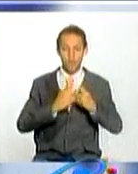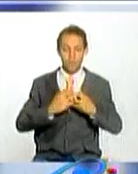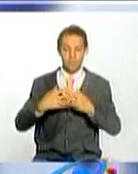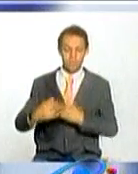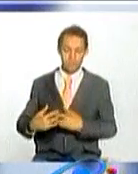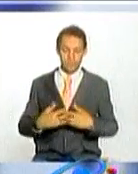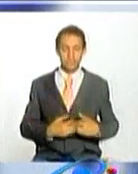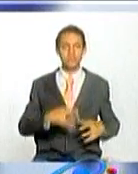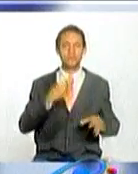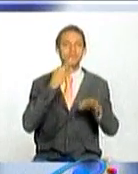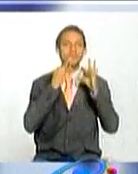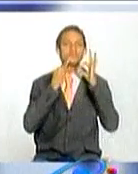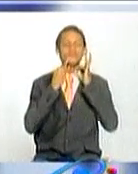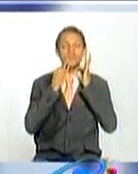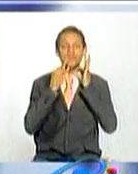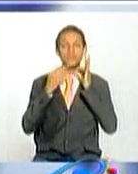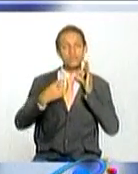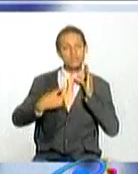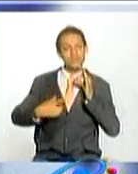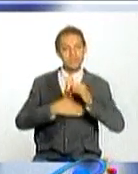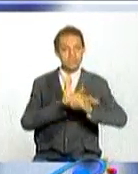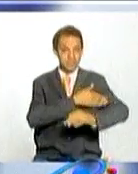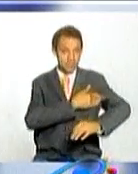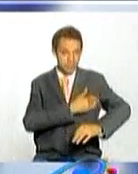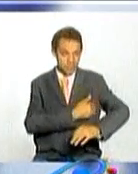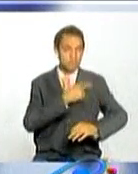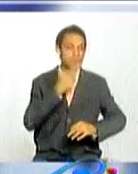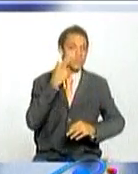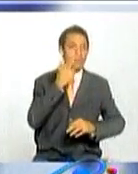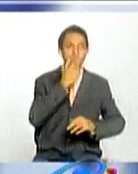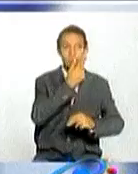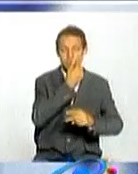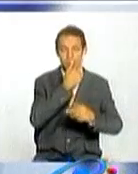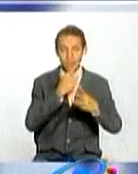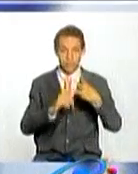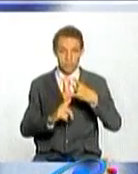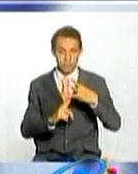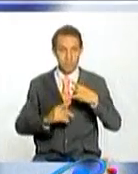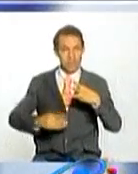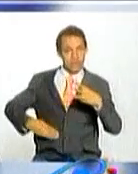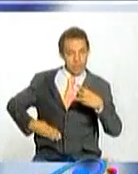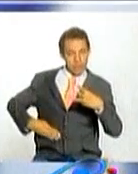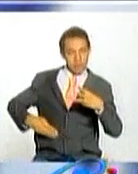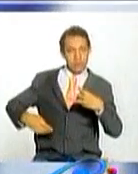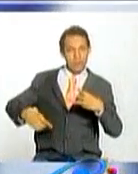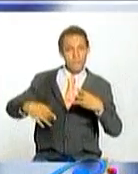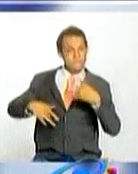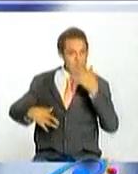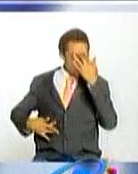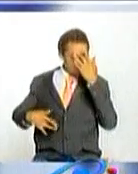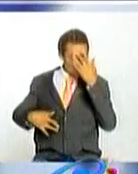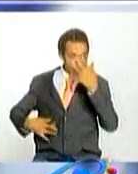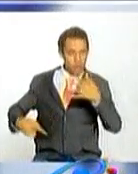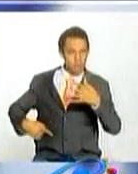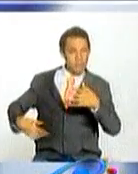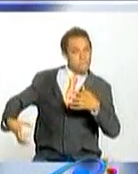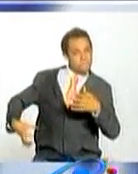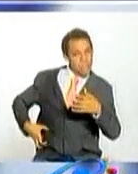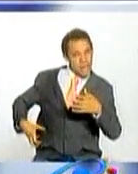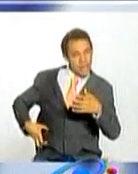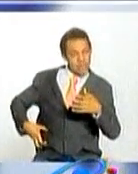tiroides, los vasos, axila, senos, hígado, vesícula,